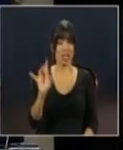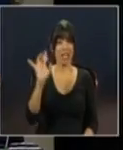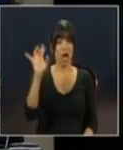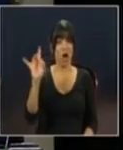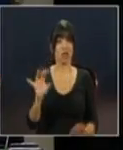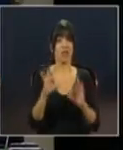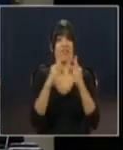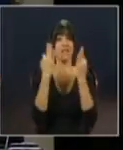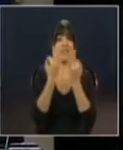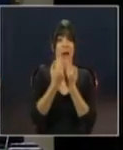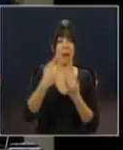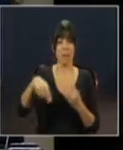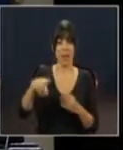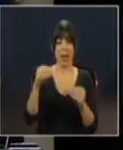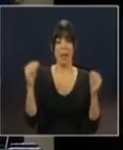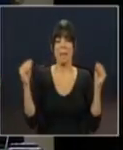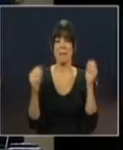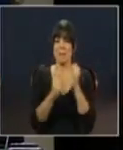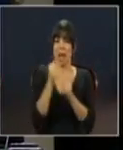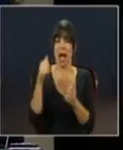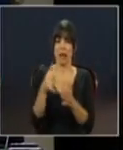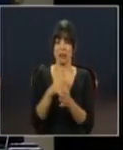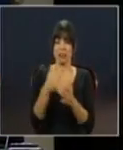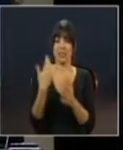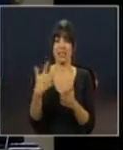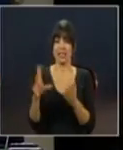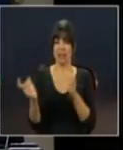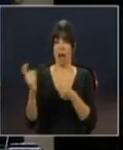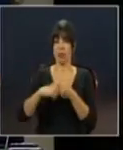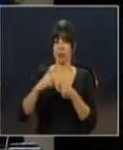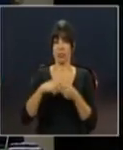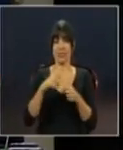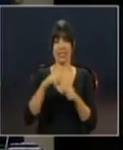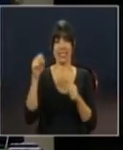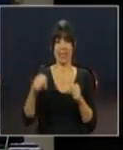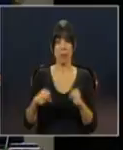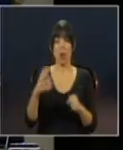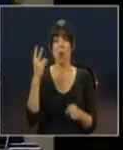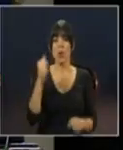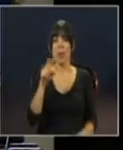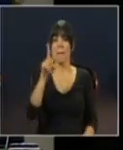27.388 familias más vulnerables que se han incorporado a este sistema.